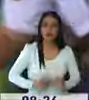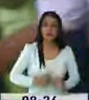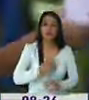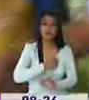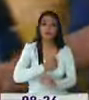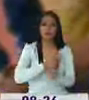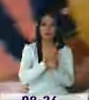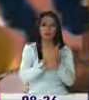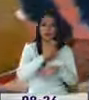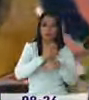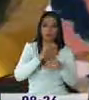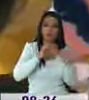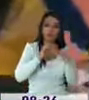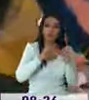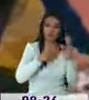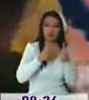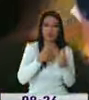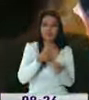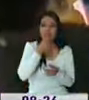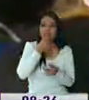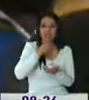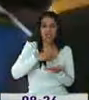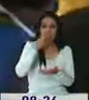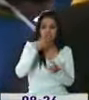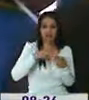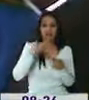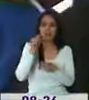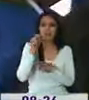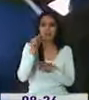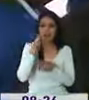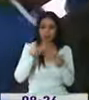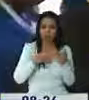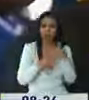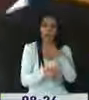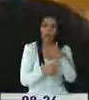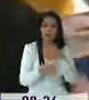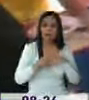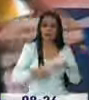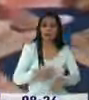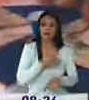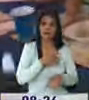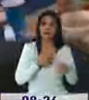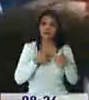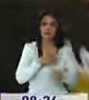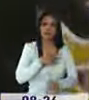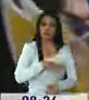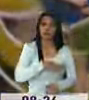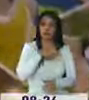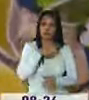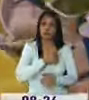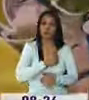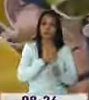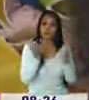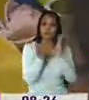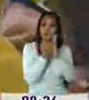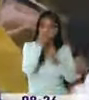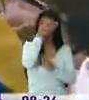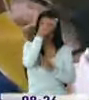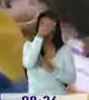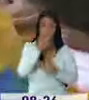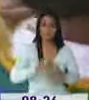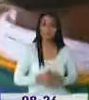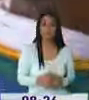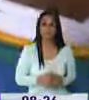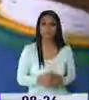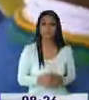como la quinoa, el chocho, el amaranto, tubérculos andinos, para sentirnos también orgullosos de nuestra identidad cultural alimentaria.